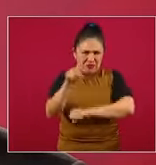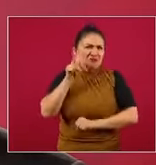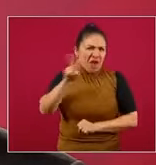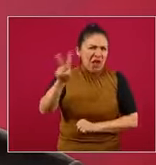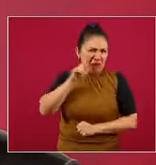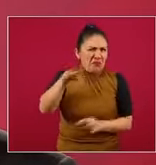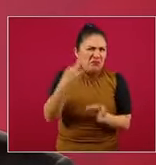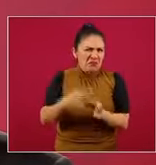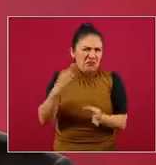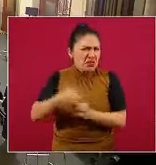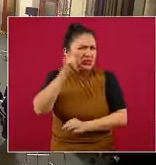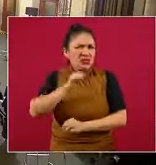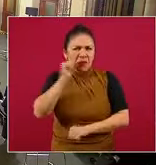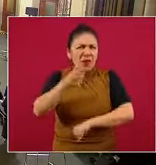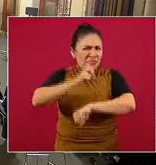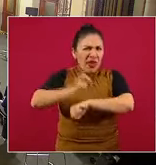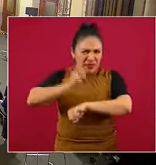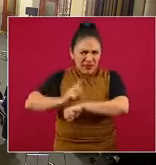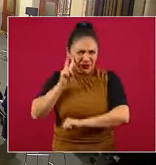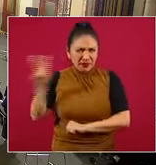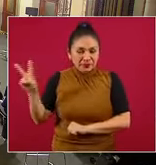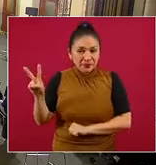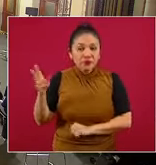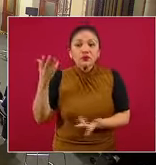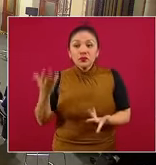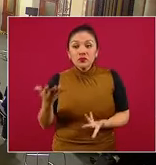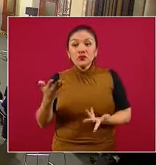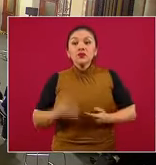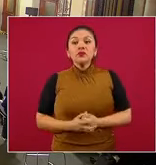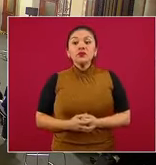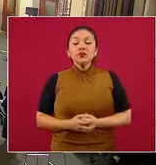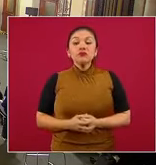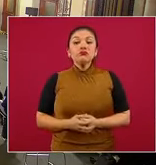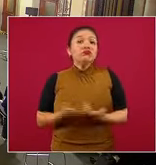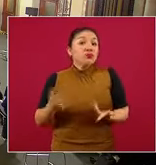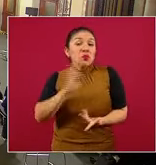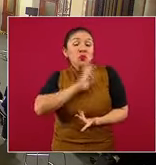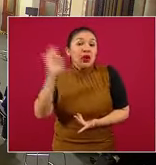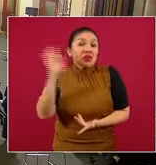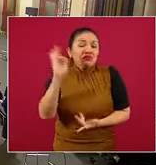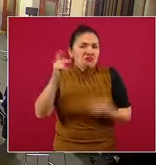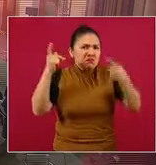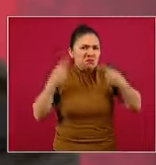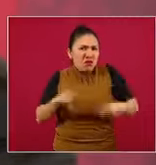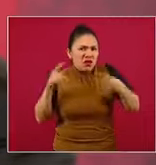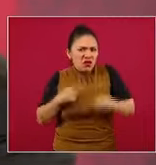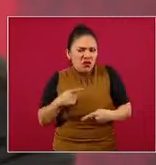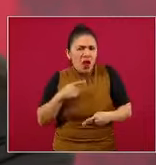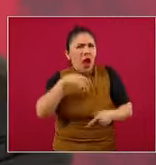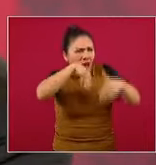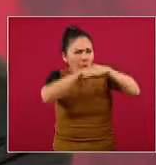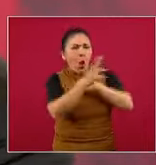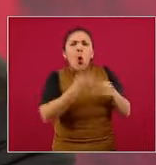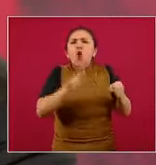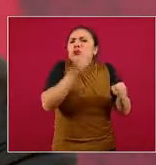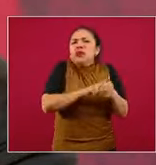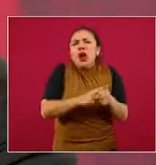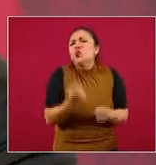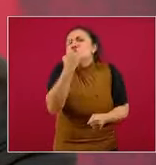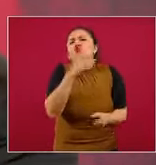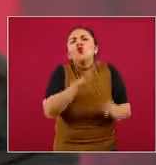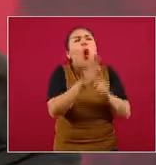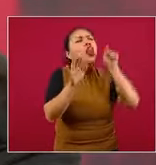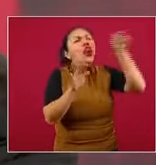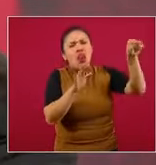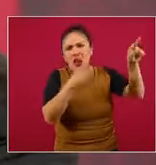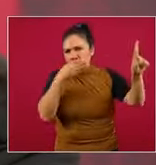visto prácticamente todos los días. Y puede ser que una persona esté en un hospital en concreto,